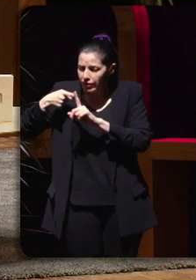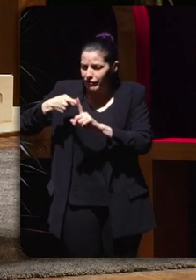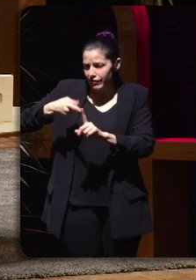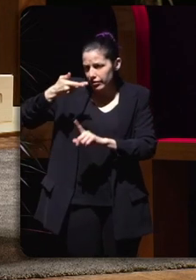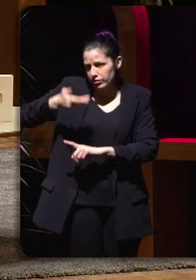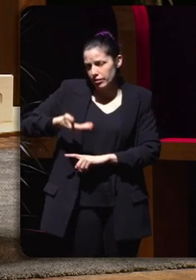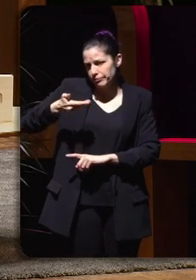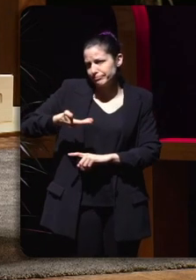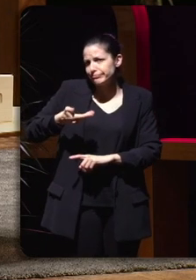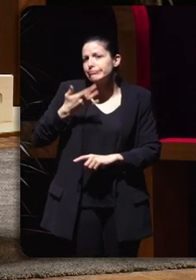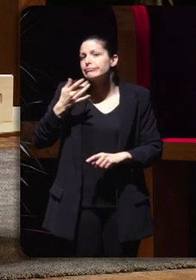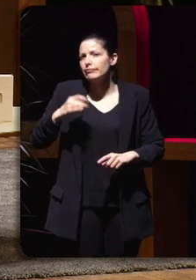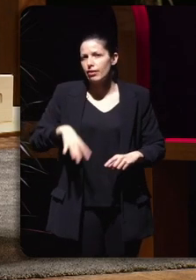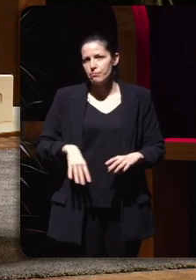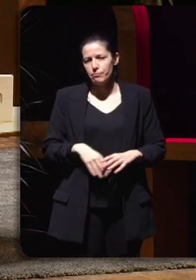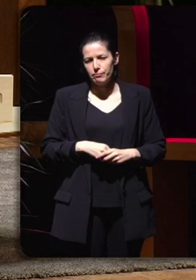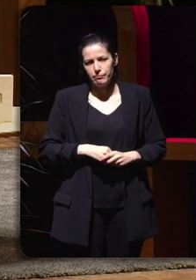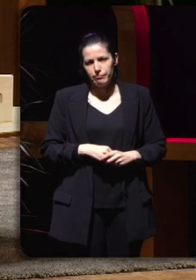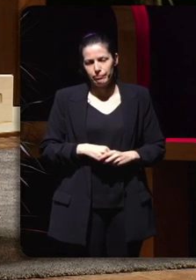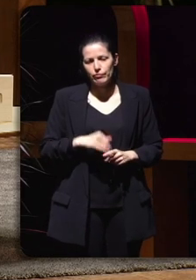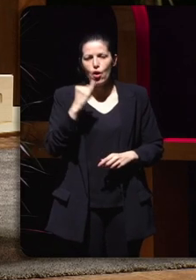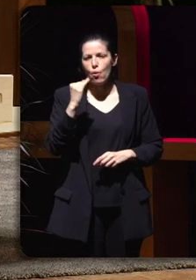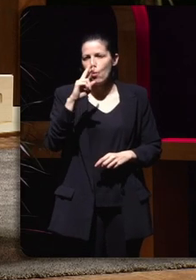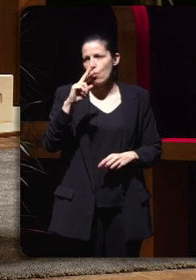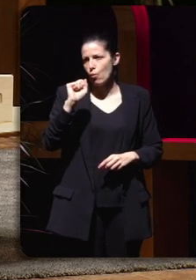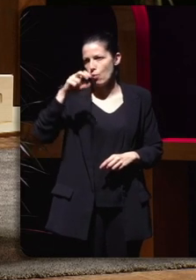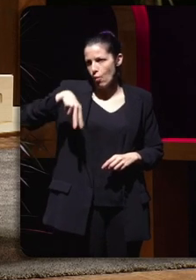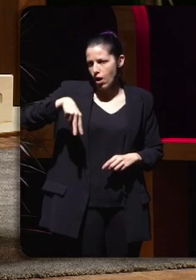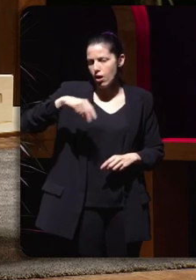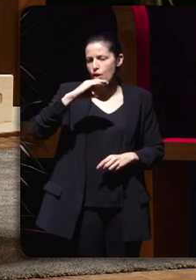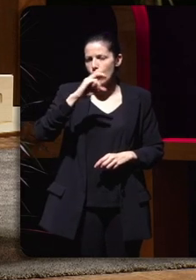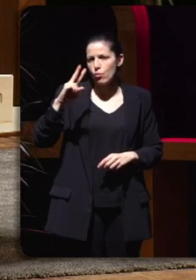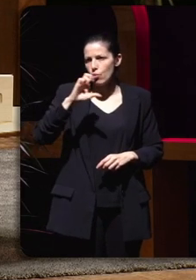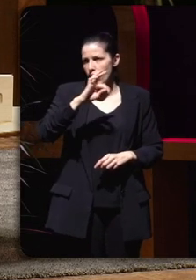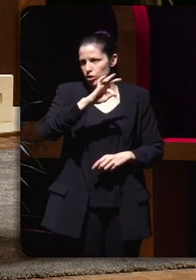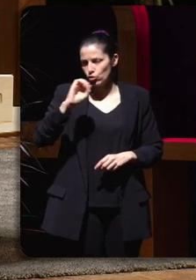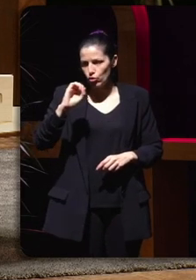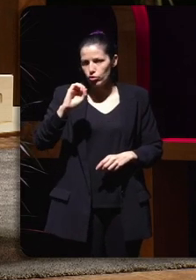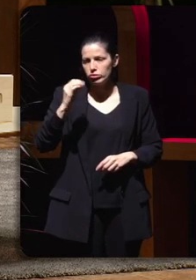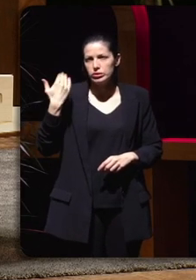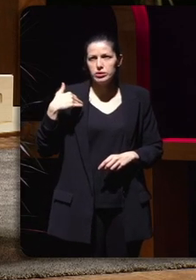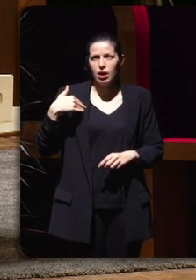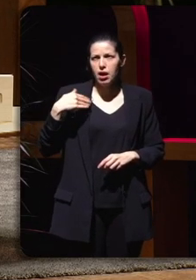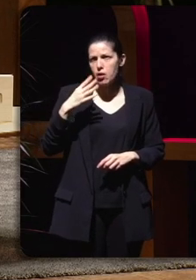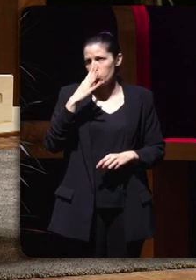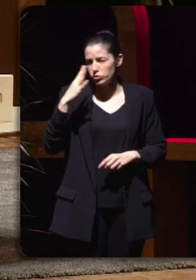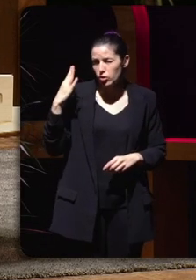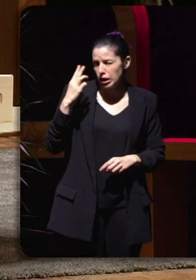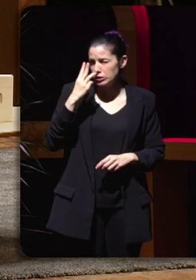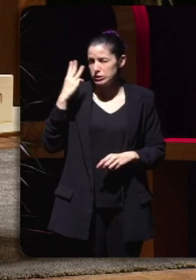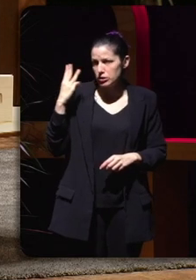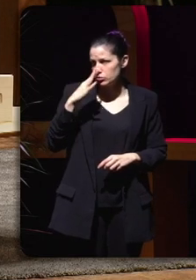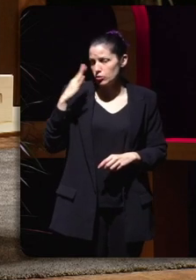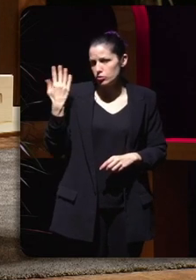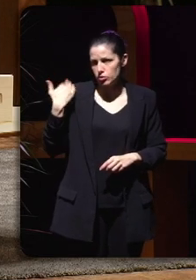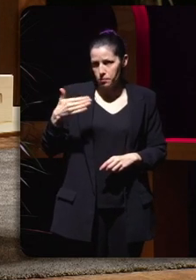en ese sentido fue Juan Cueto Juan Cueto murió hace tres cuatro años no me acuerdo exactamente de la